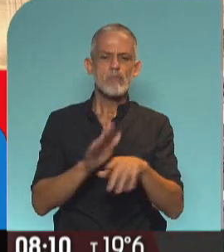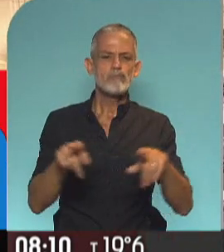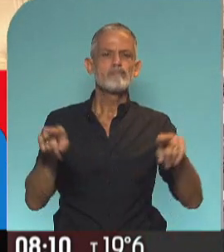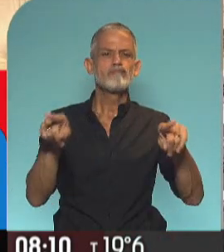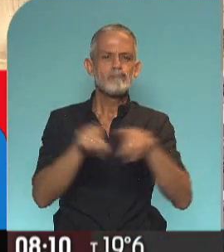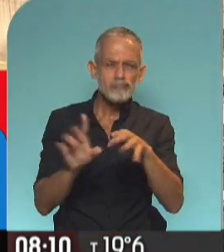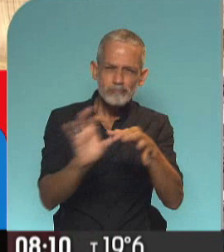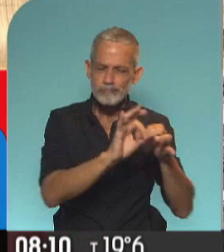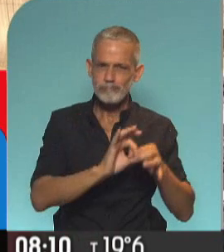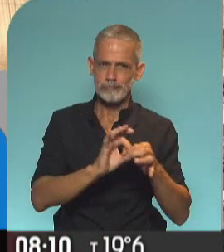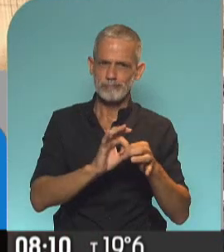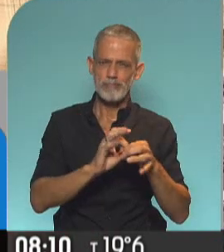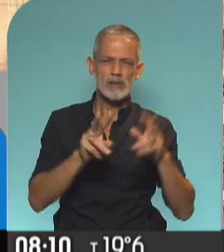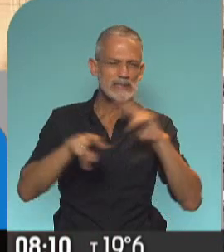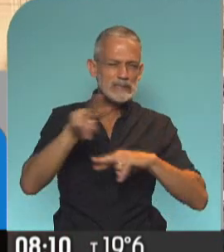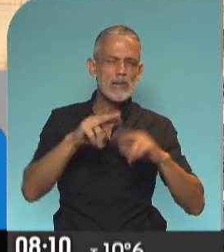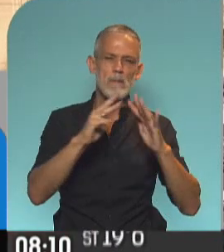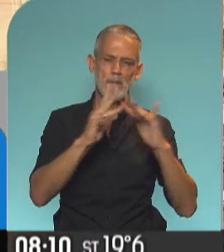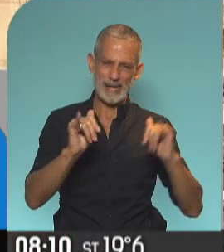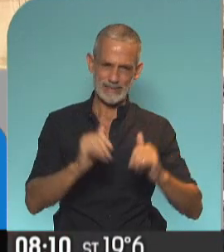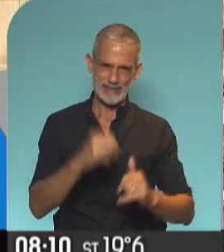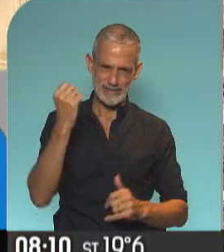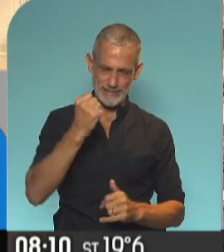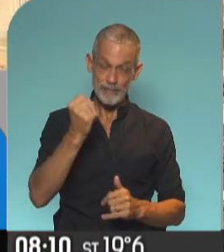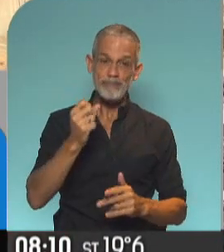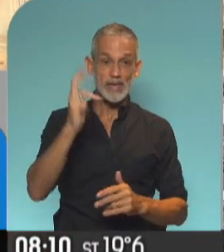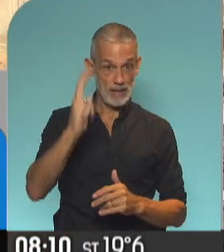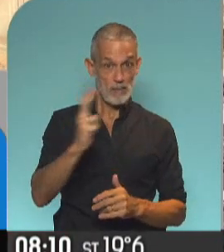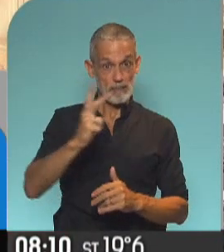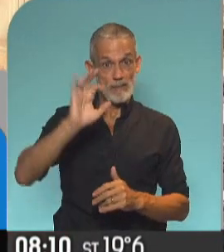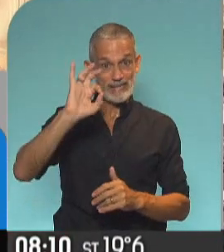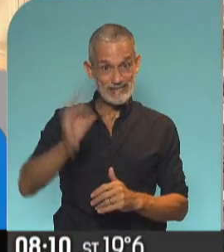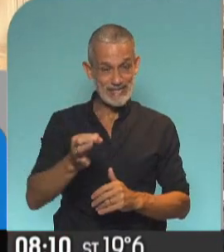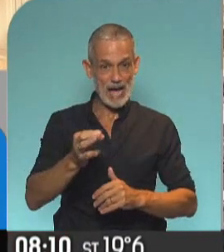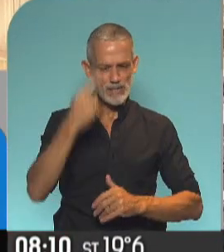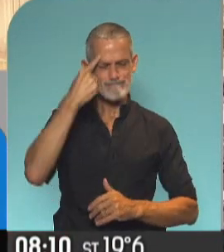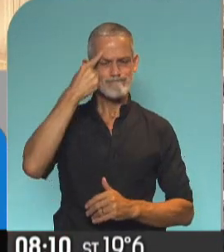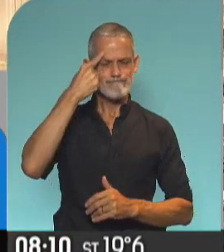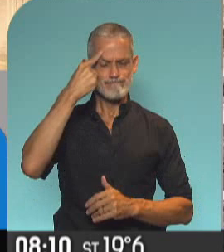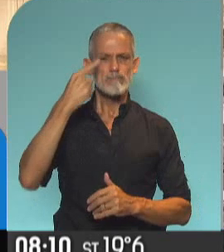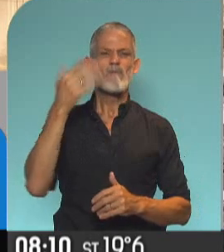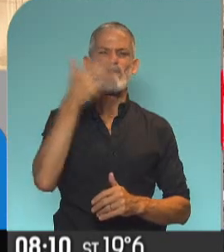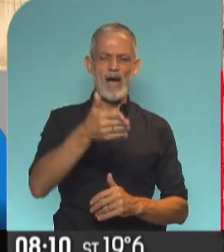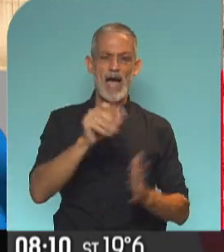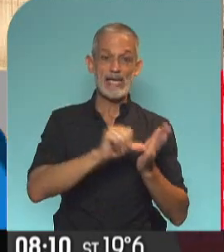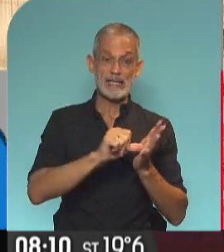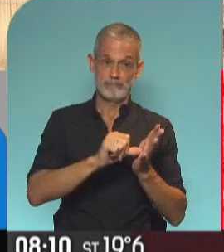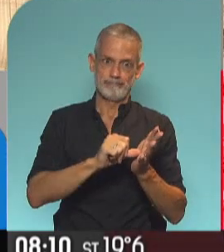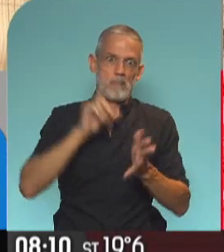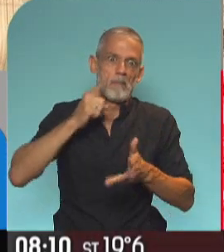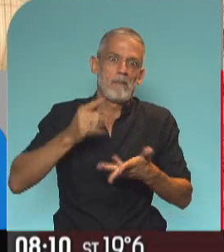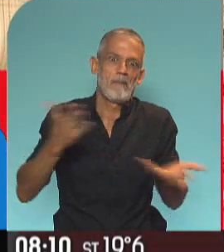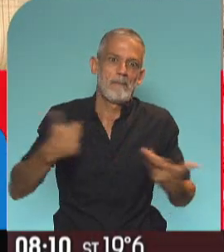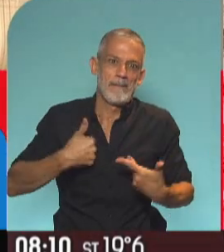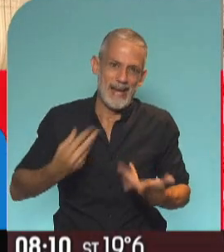creyentes y de ahí buscar la paz. El Papa Francisco sabe que cuando decide ir a Irak pone en riesgo su salud, porque bueno, llega en